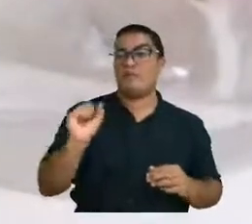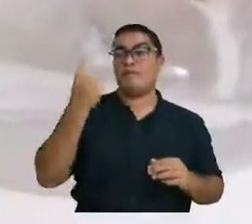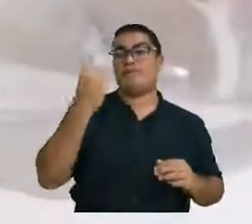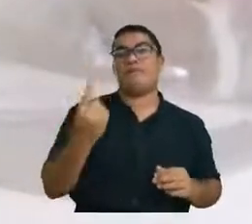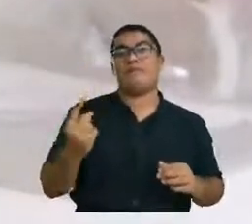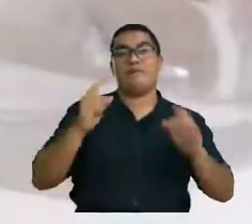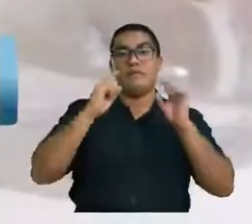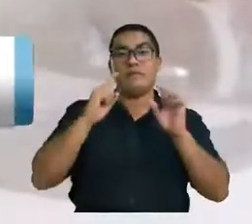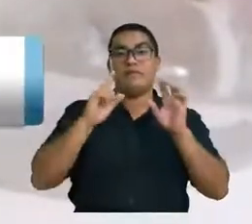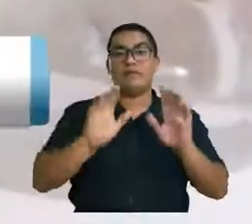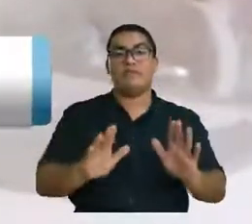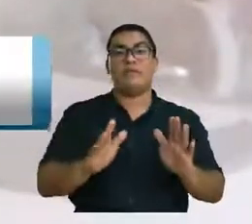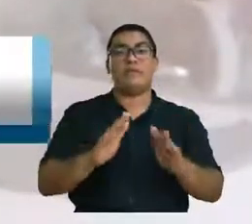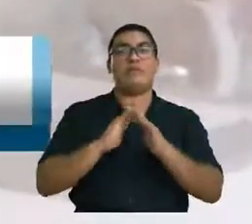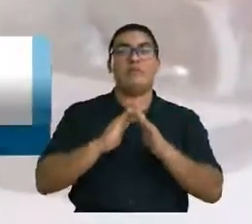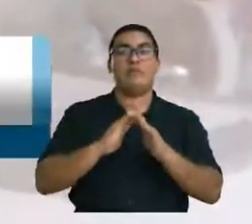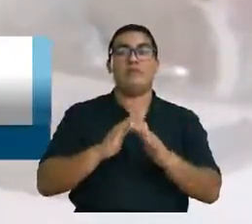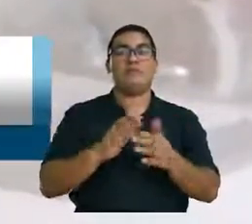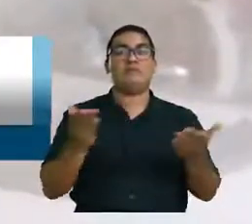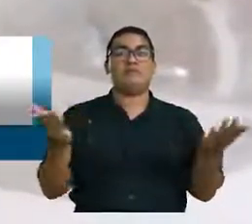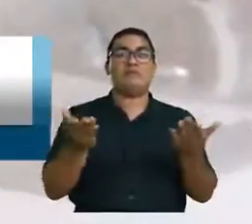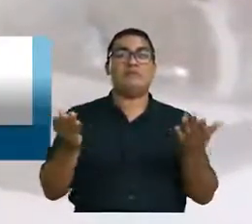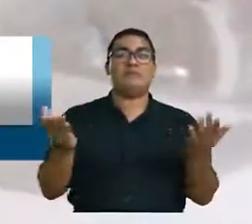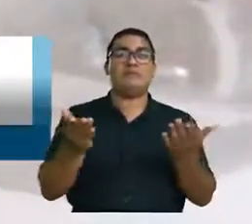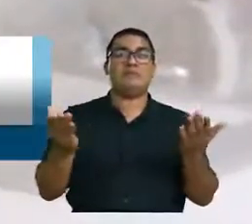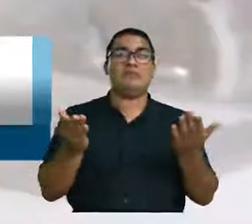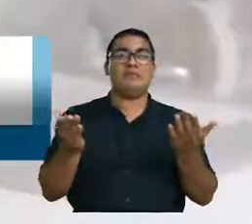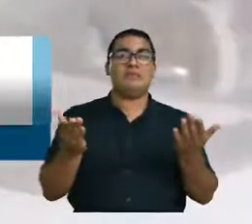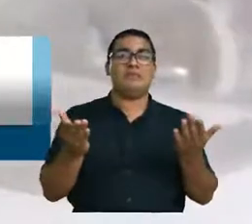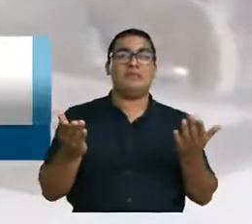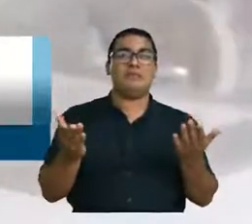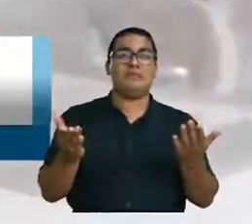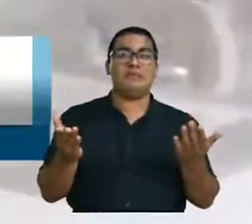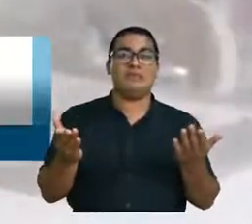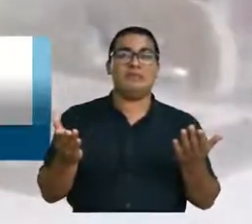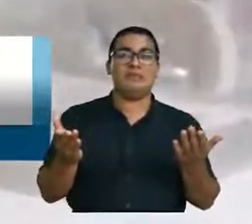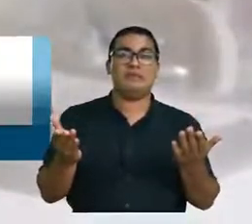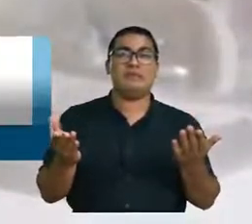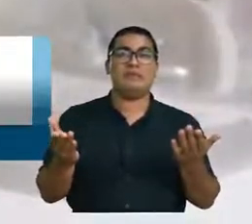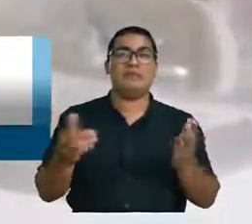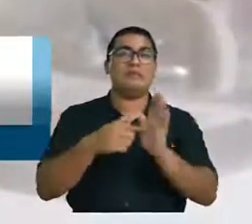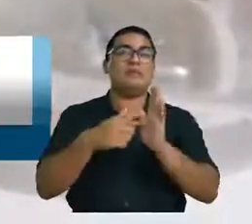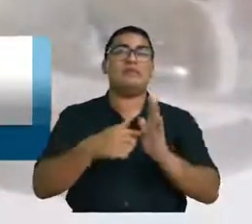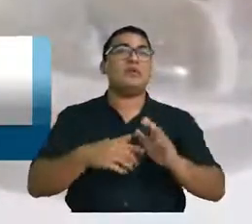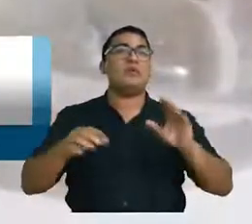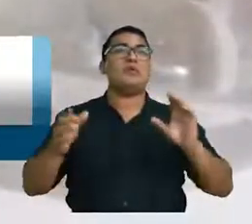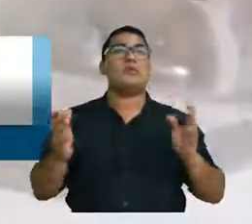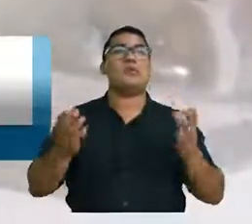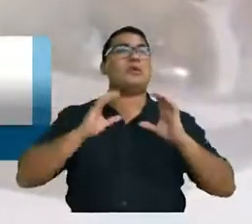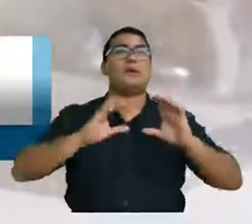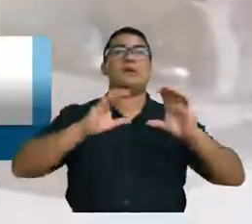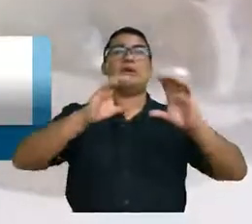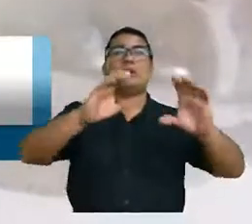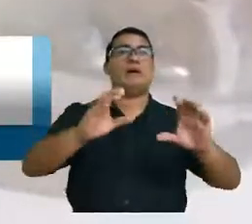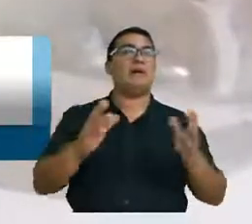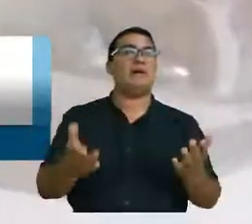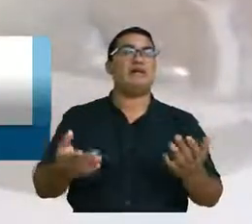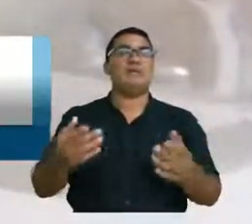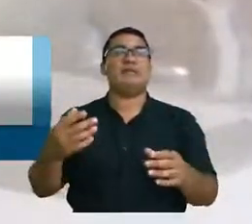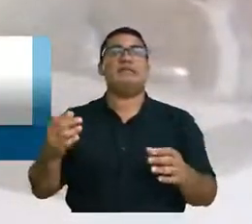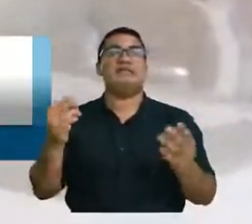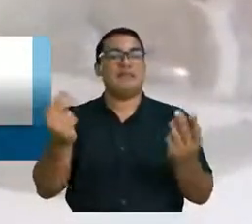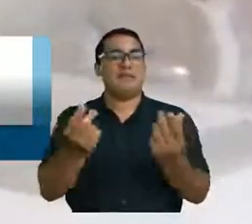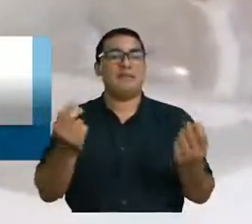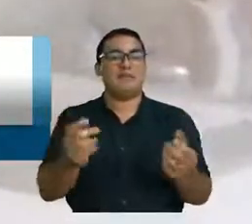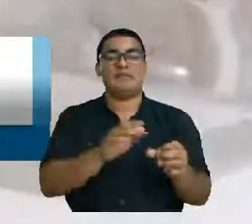de prevención. Nosotros vamos a utilizar estas dos medidas como algo secundario, como algo de